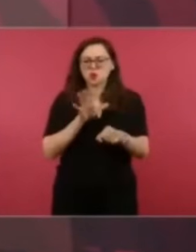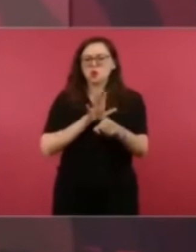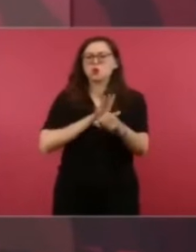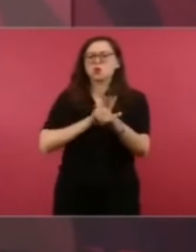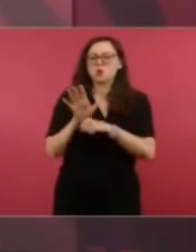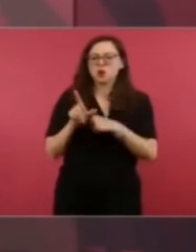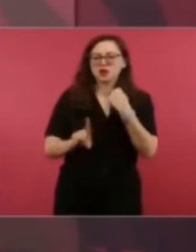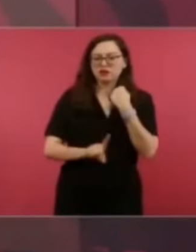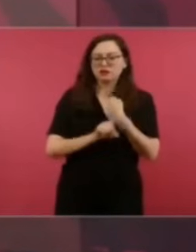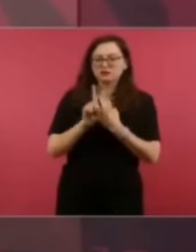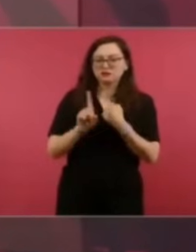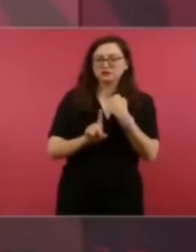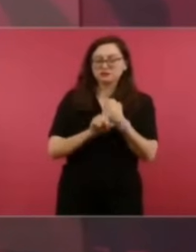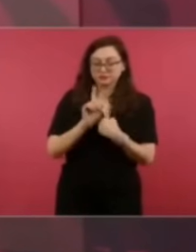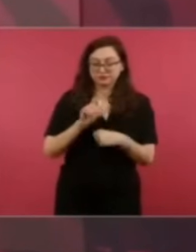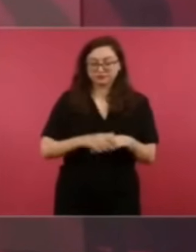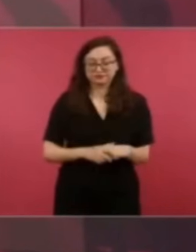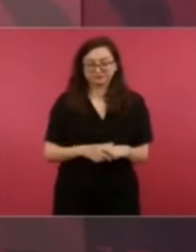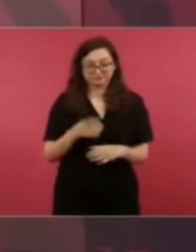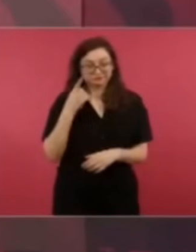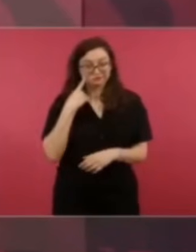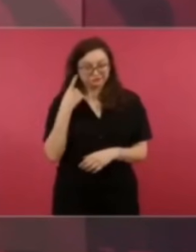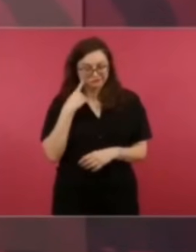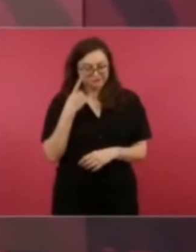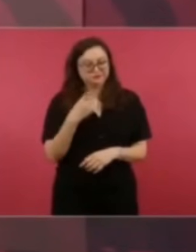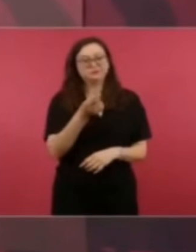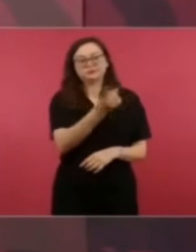En vez de meterse al fondo,